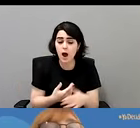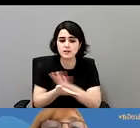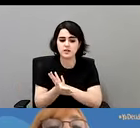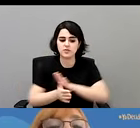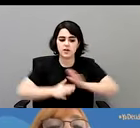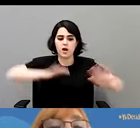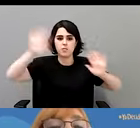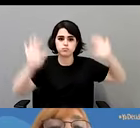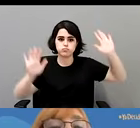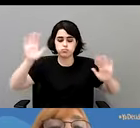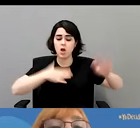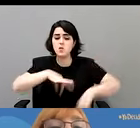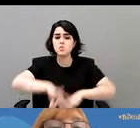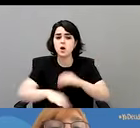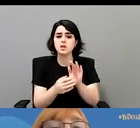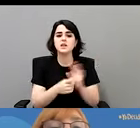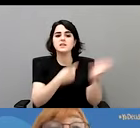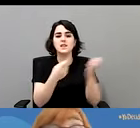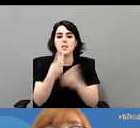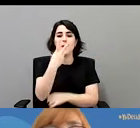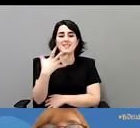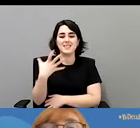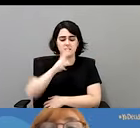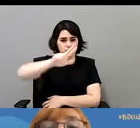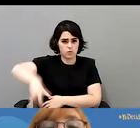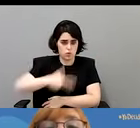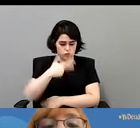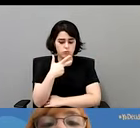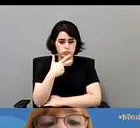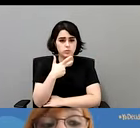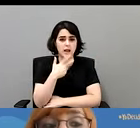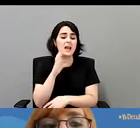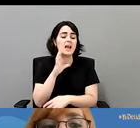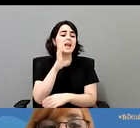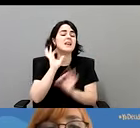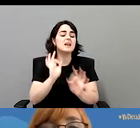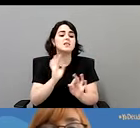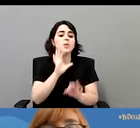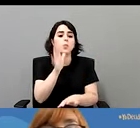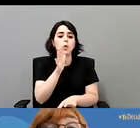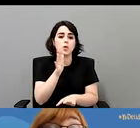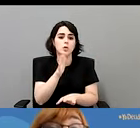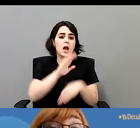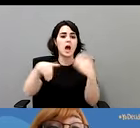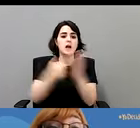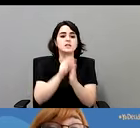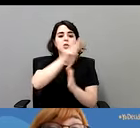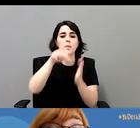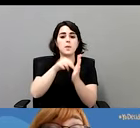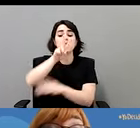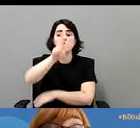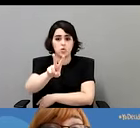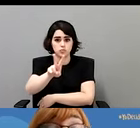brazos, tendría 625 euros. Vale. Esto es así hasta 2012. Y las personas